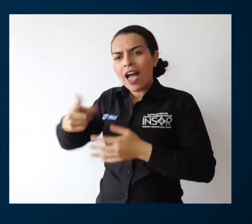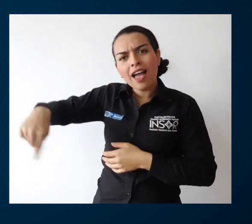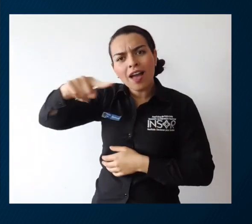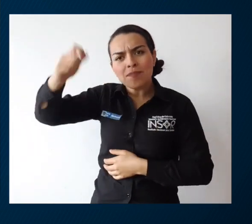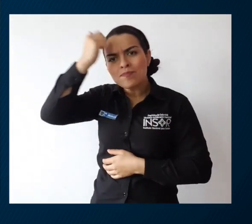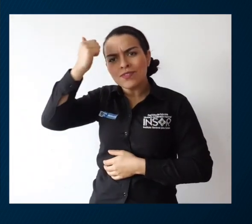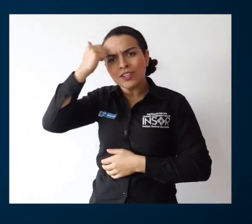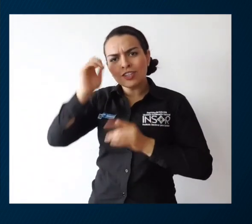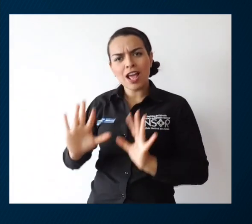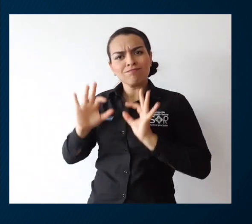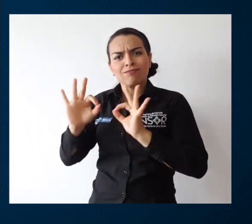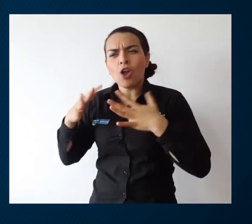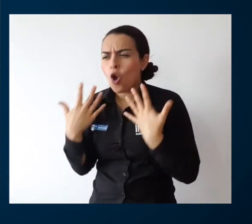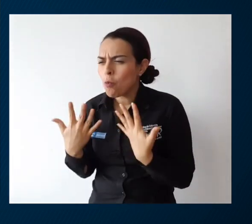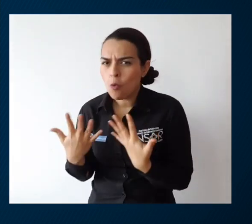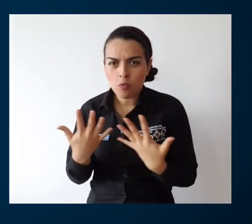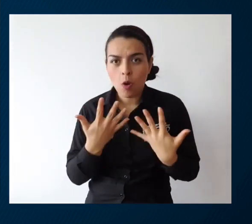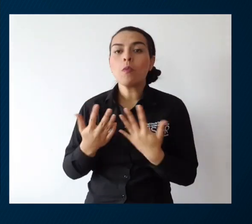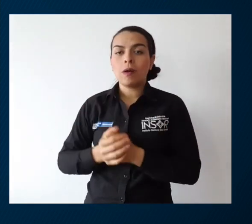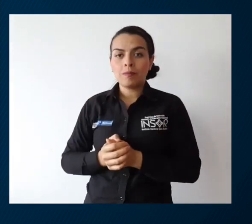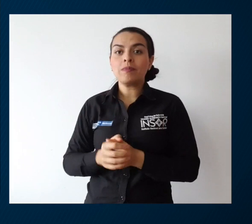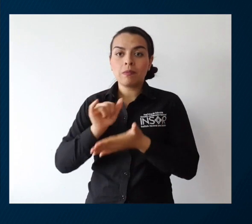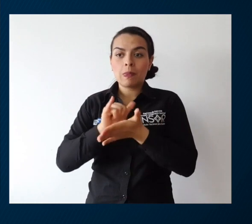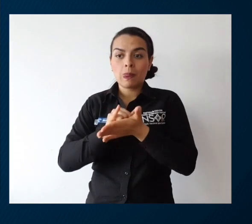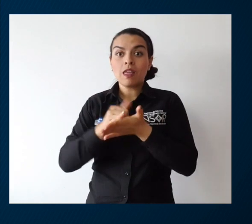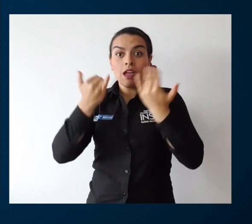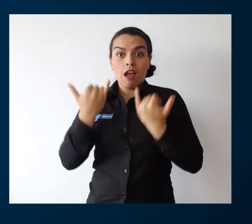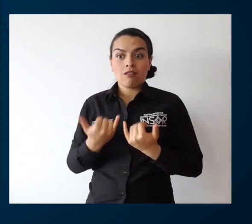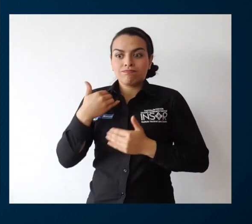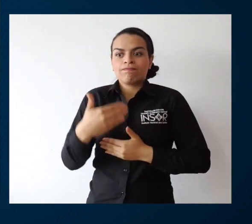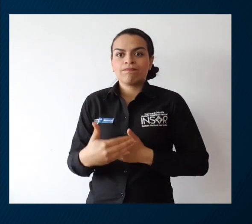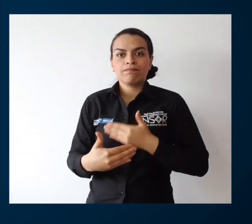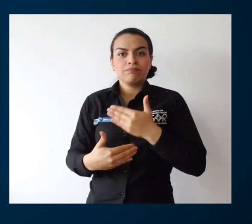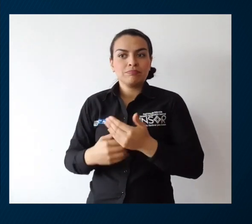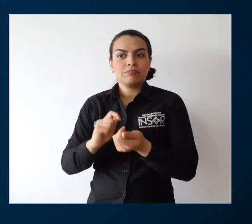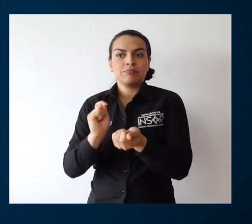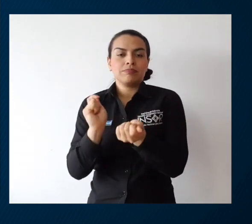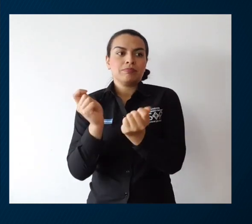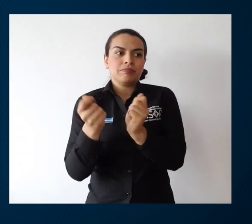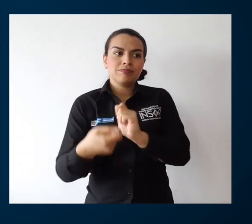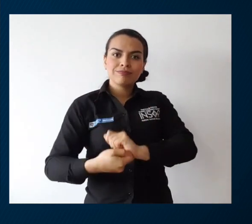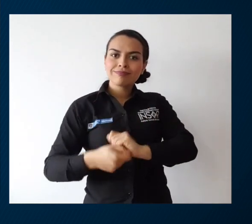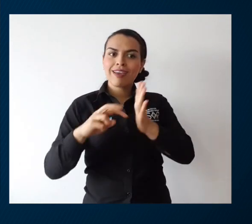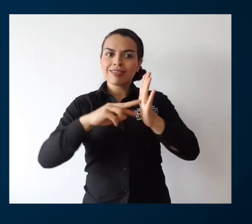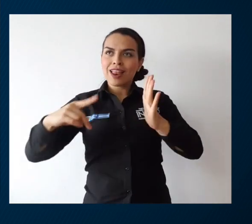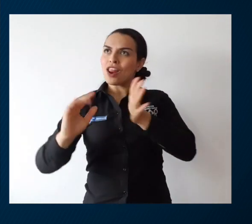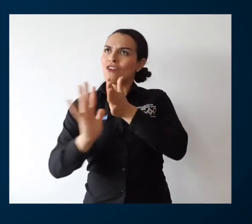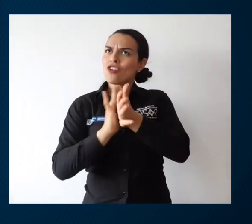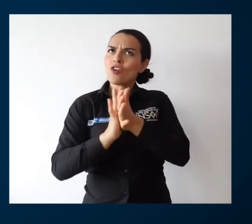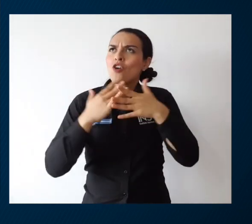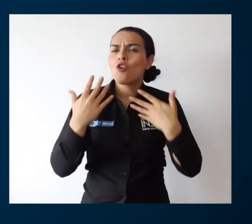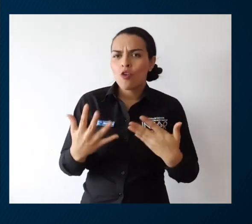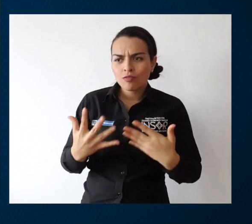en los docentes, que en este momento también se estaban introduciendo a el mundo de las tecnologías de la información y al trabajo en